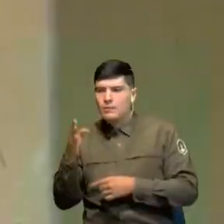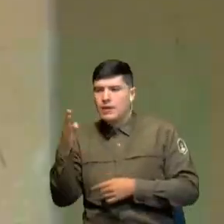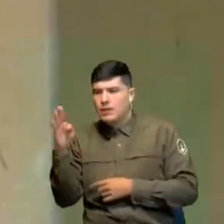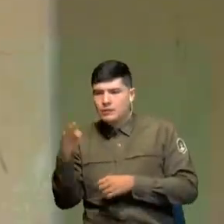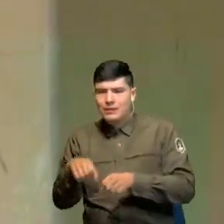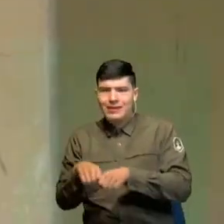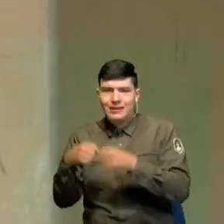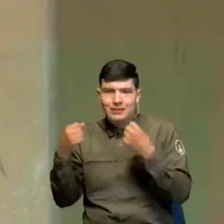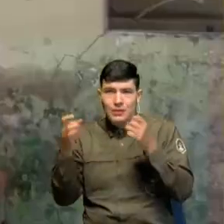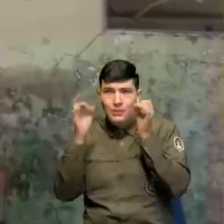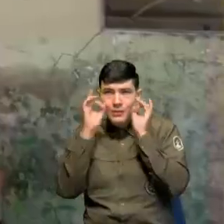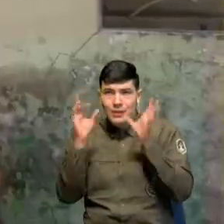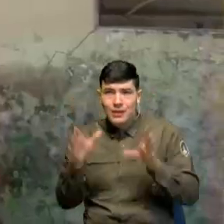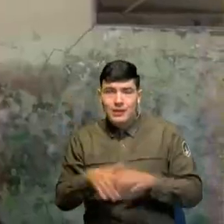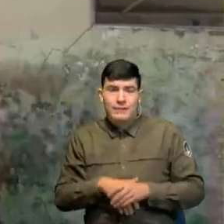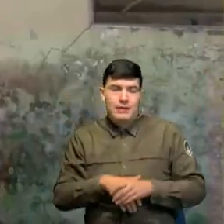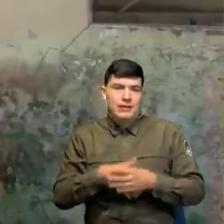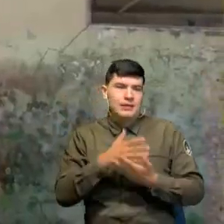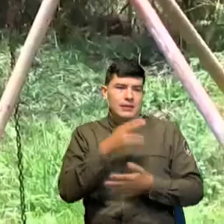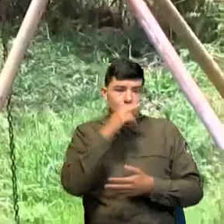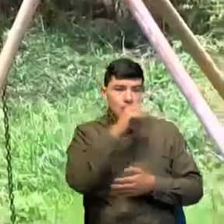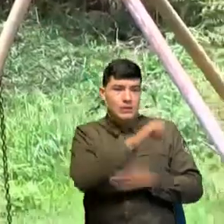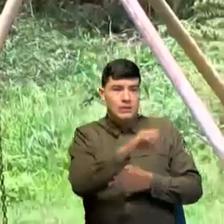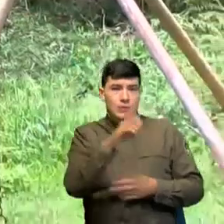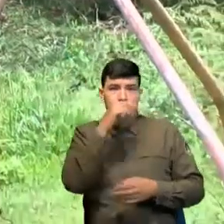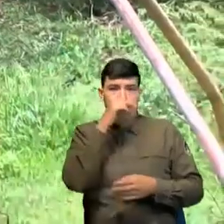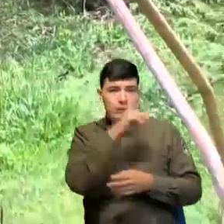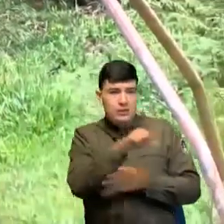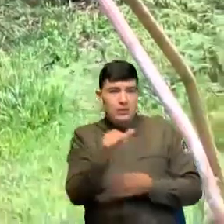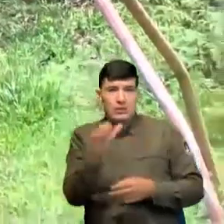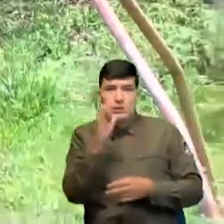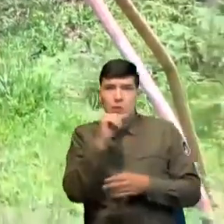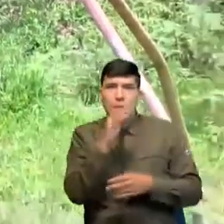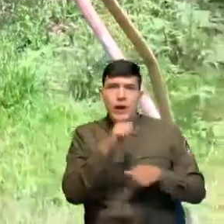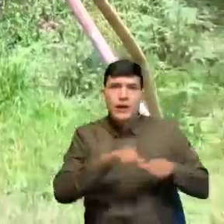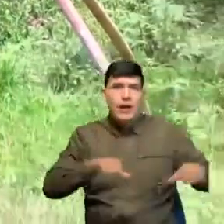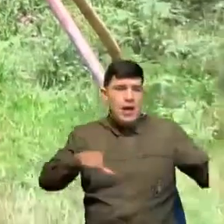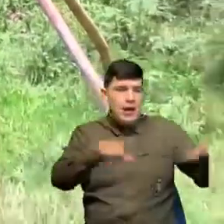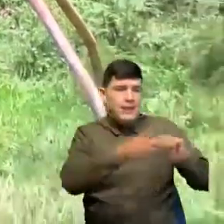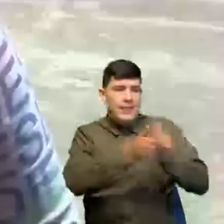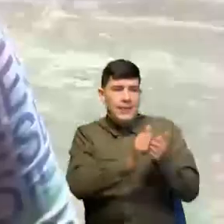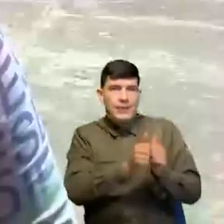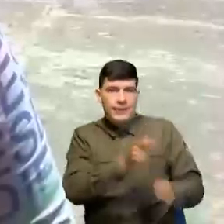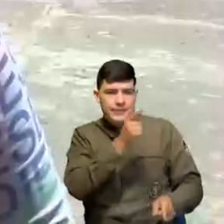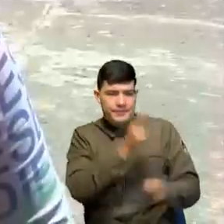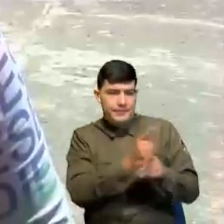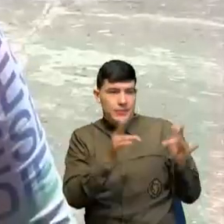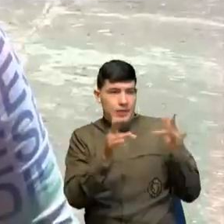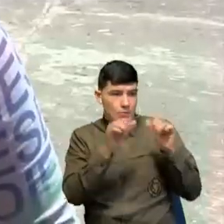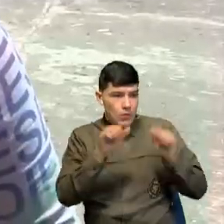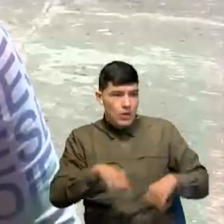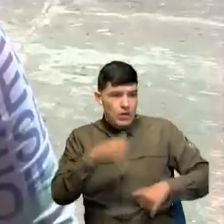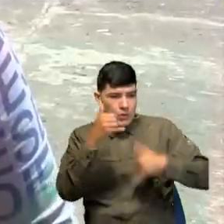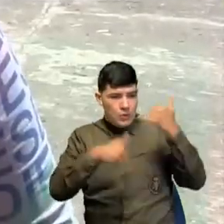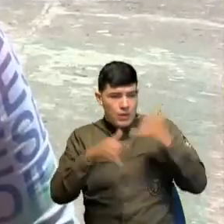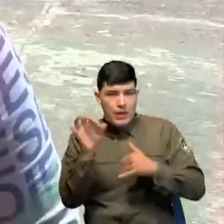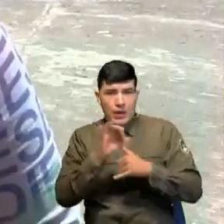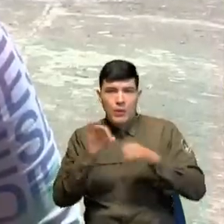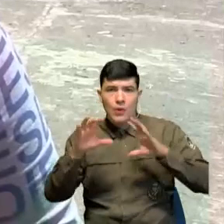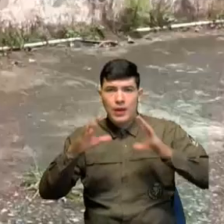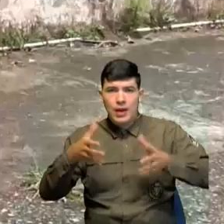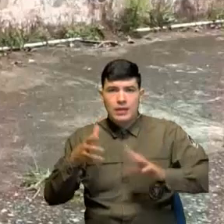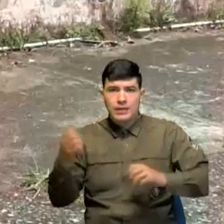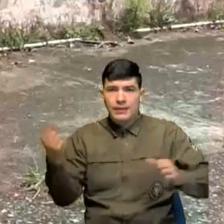están en pésimas condiciones, los niños no tienen una zona deportiva adecuada para poder jugar ni para poder hacer sus clases de